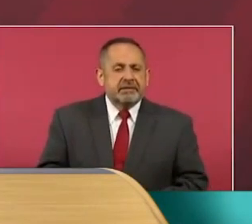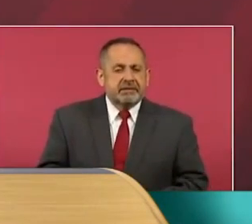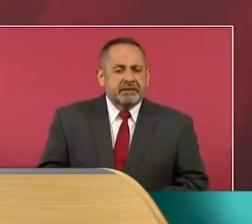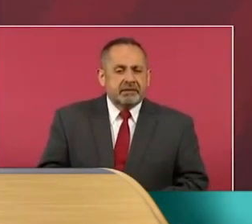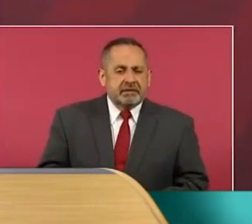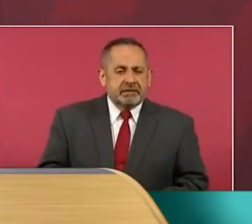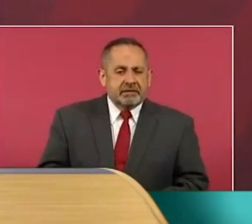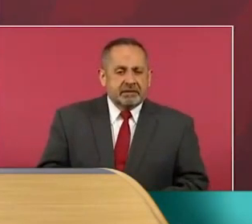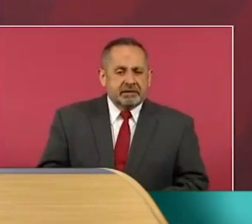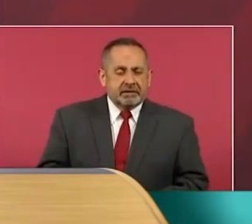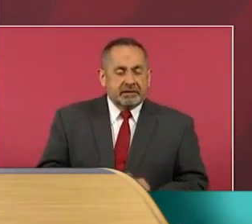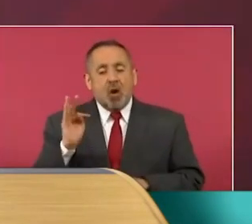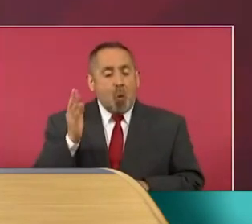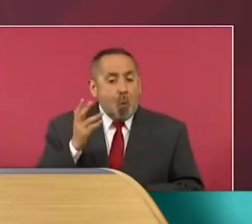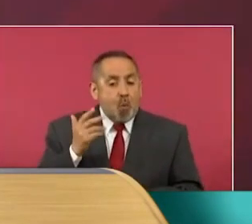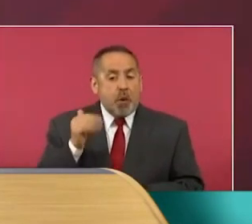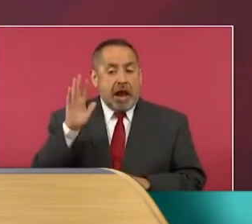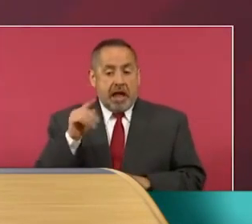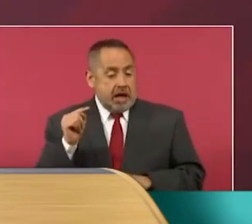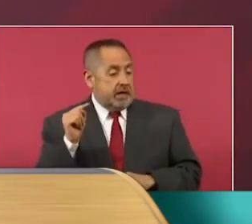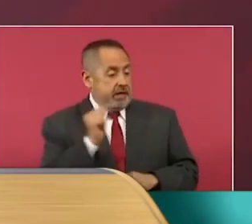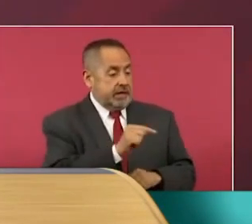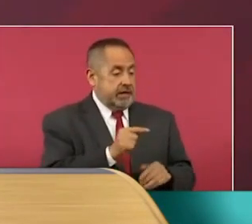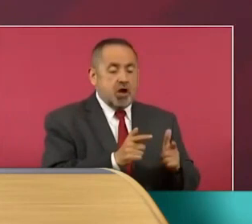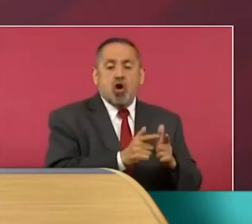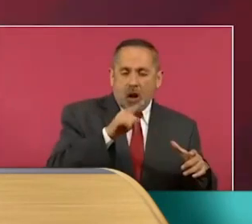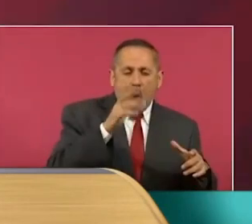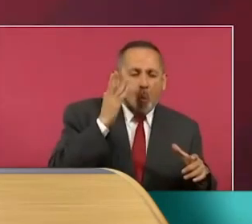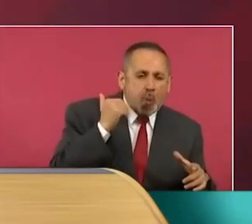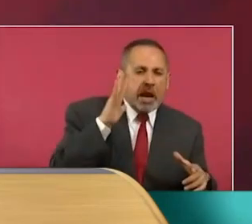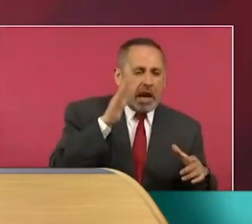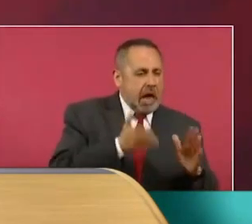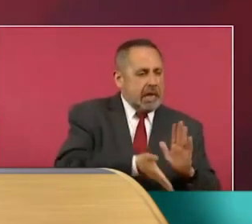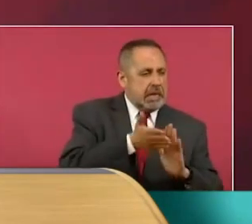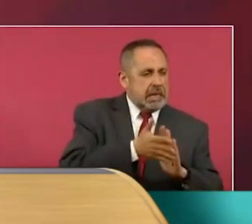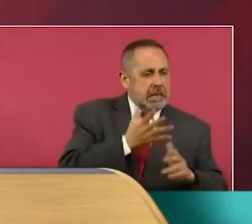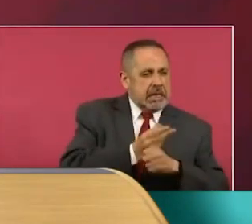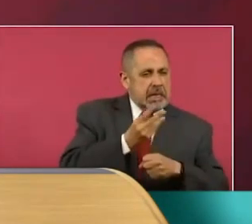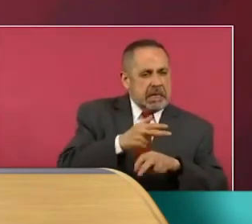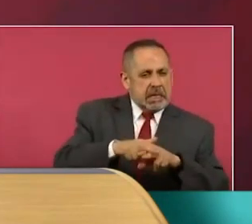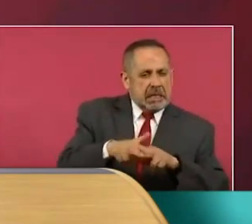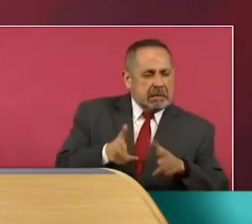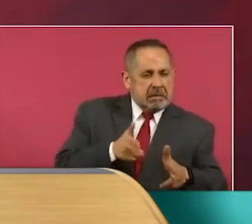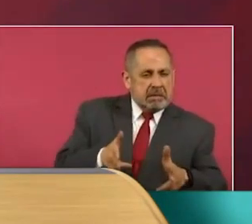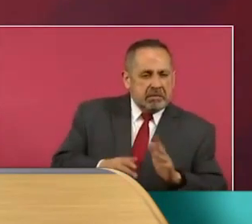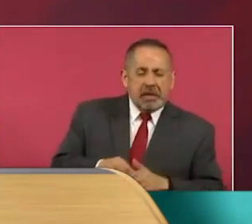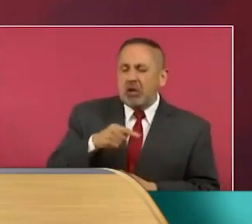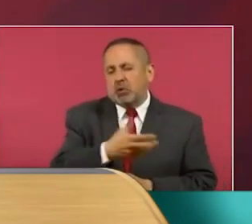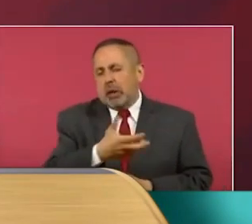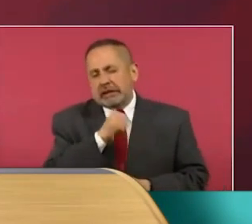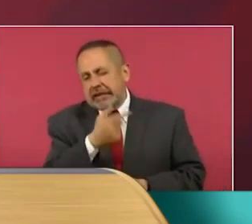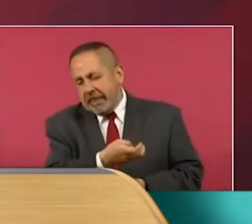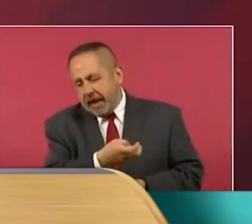tiene que ver más con un milagro, los gobiernos neoliberales. Porque ellos no hacían obras así.